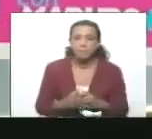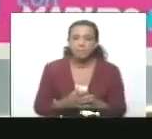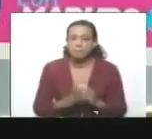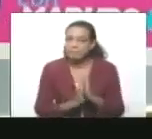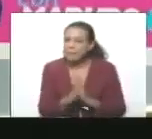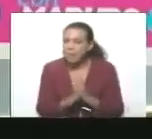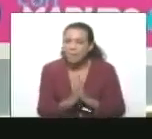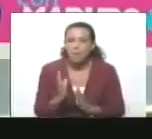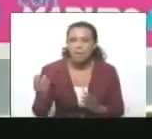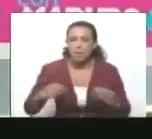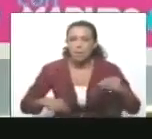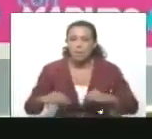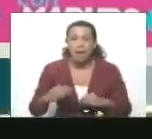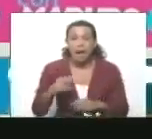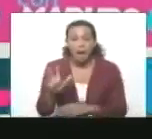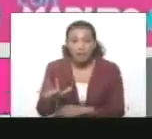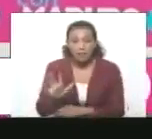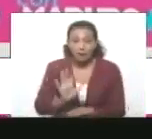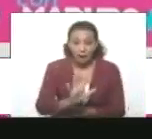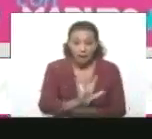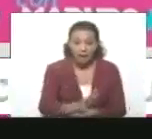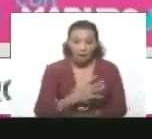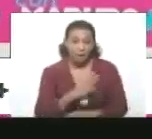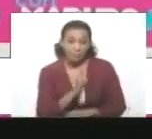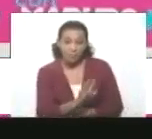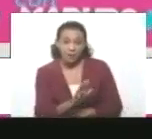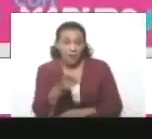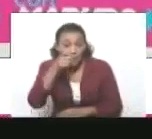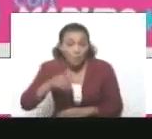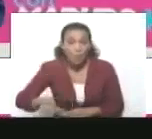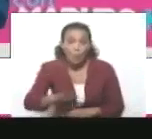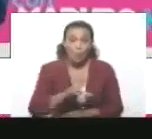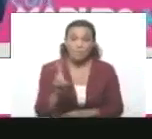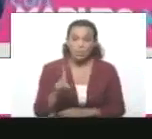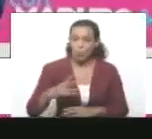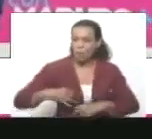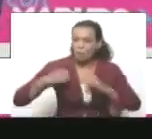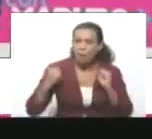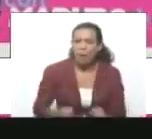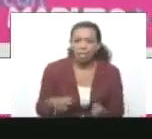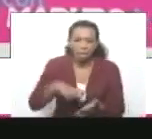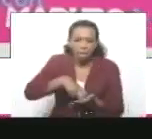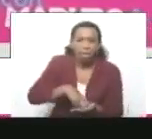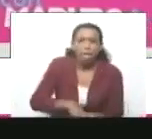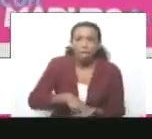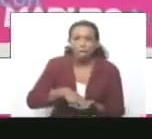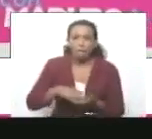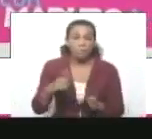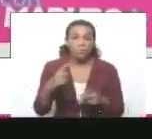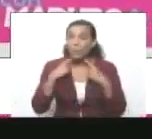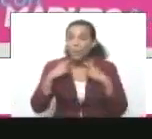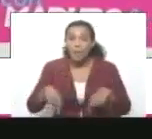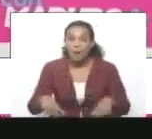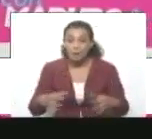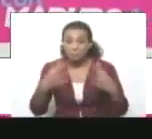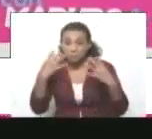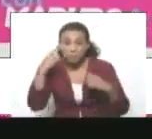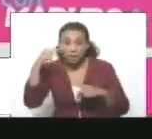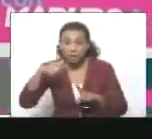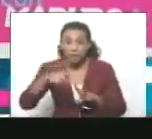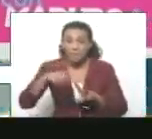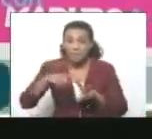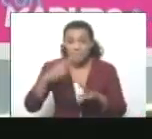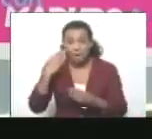ese es el pueblo de Venezuela. Pueblo invencible de Venezuela, no se pierda la verdad que vamos a decir en este